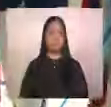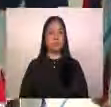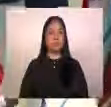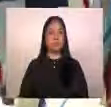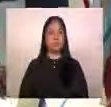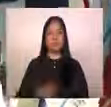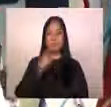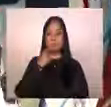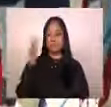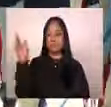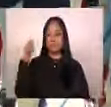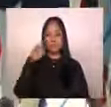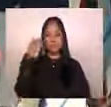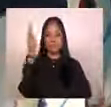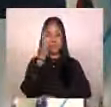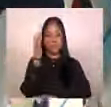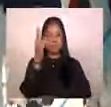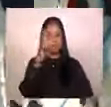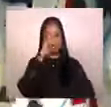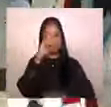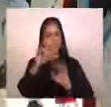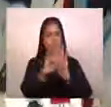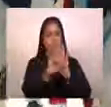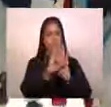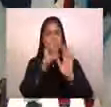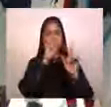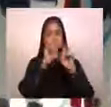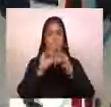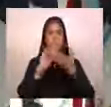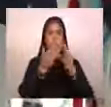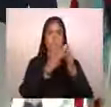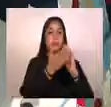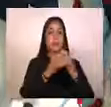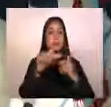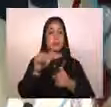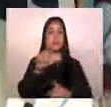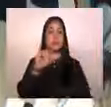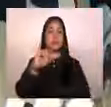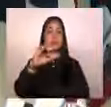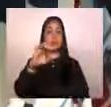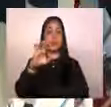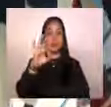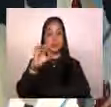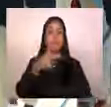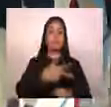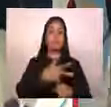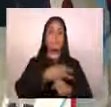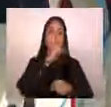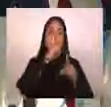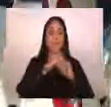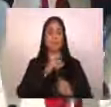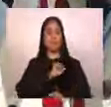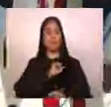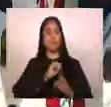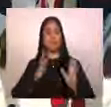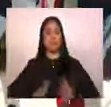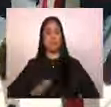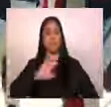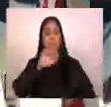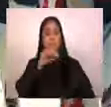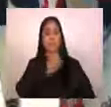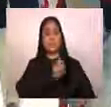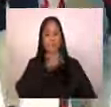Guatemala. Nuestro saludo y recuerdo también a la comunidad de hermanos maristas de todos los tiempos. Y agradecemos